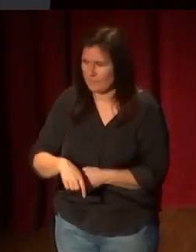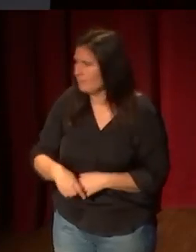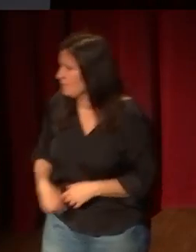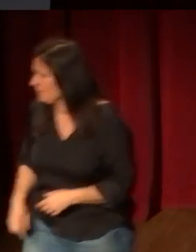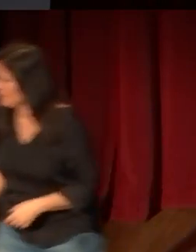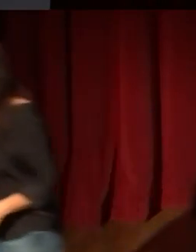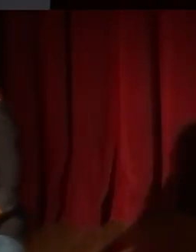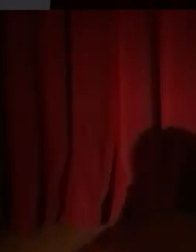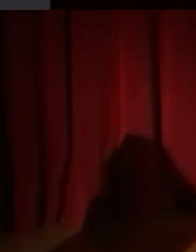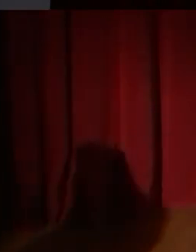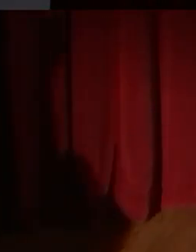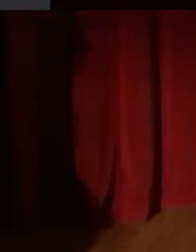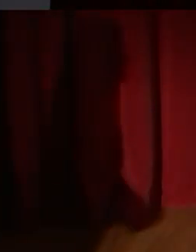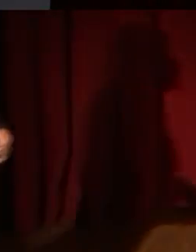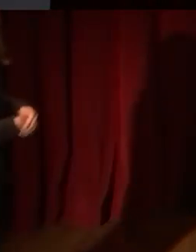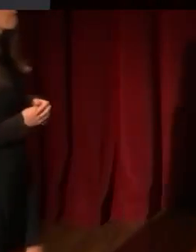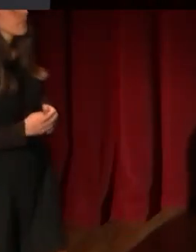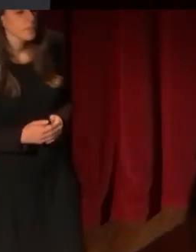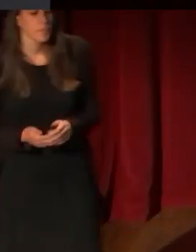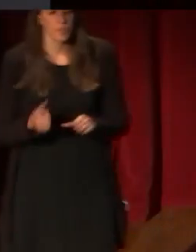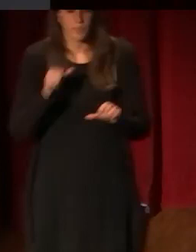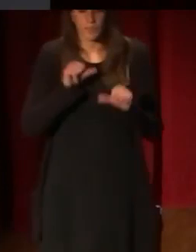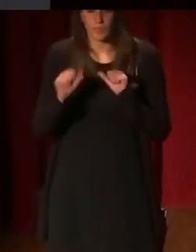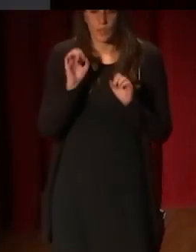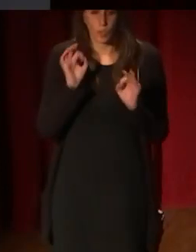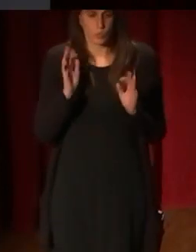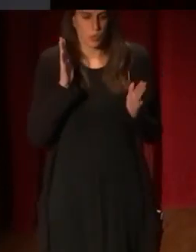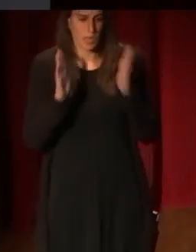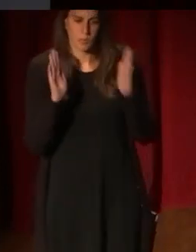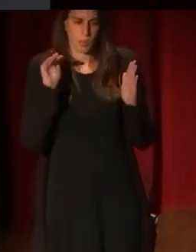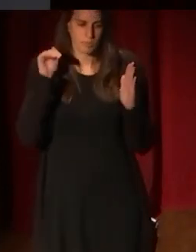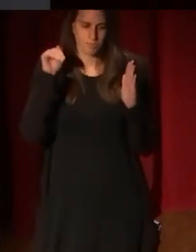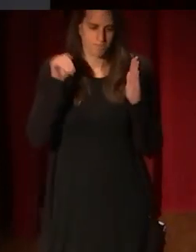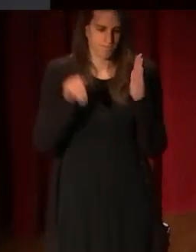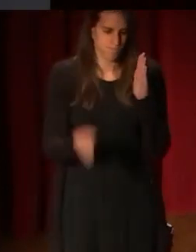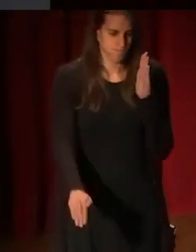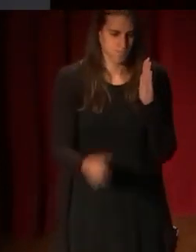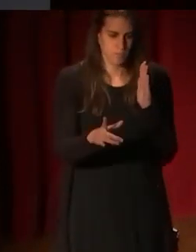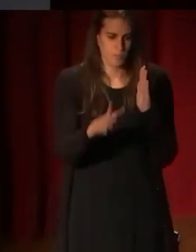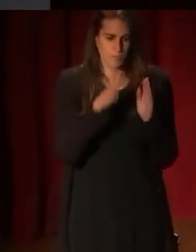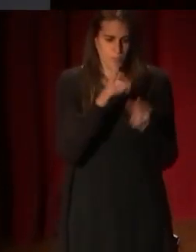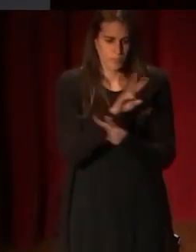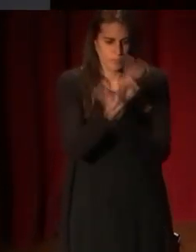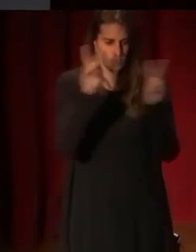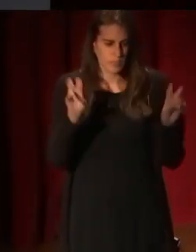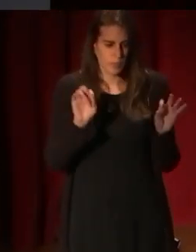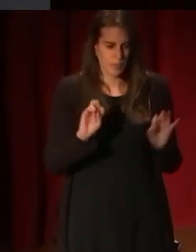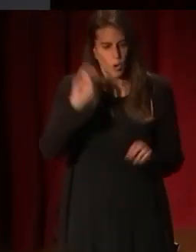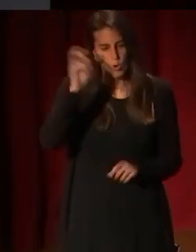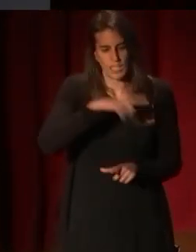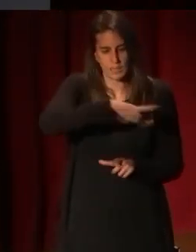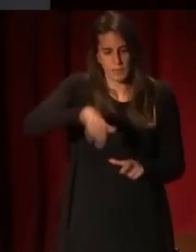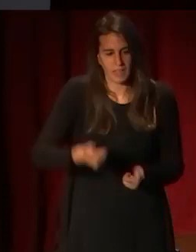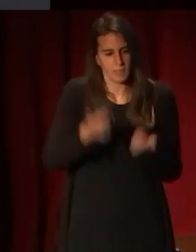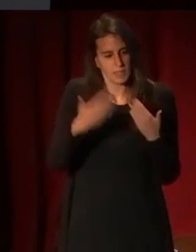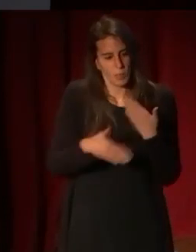y coincidiendo con una época de decadencia de la plaza maior que no pudo soportar el envite de otras plazas más